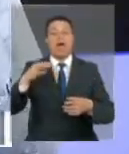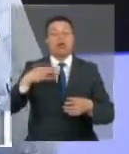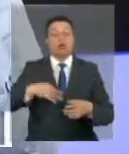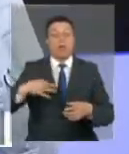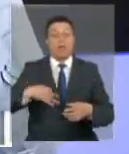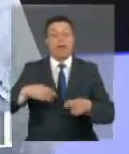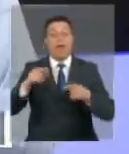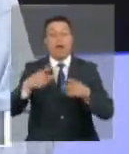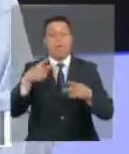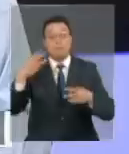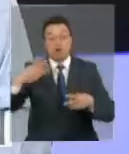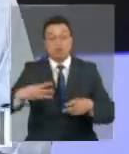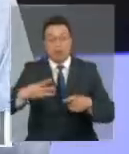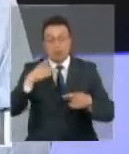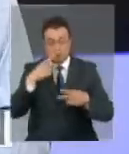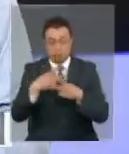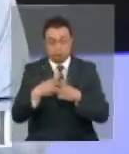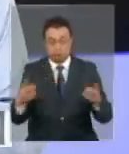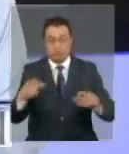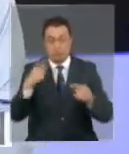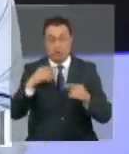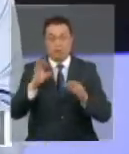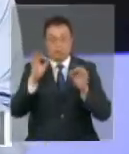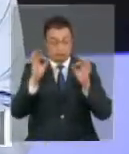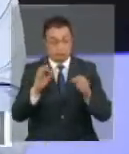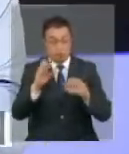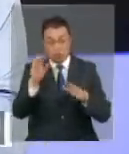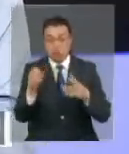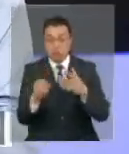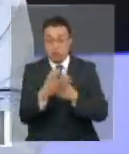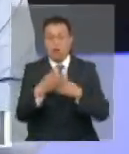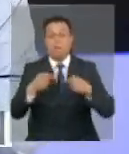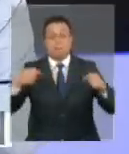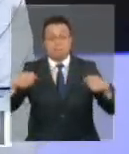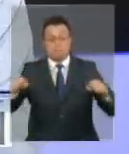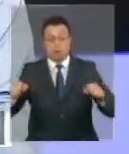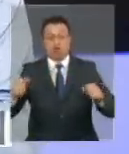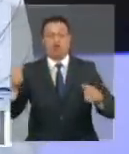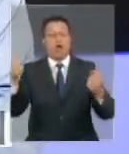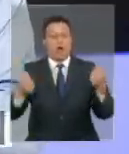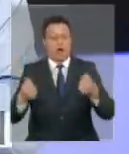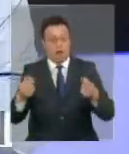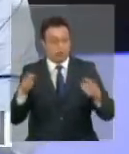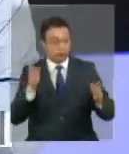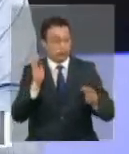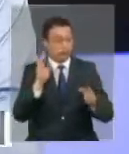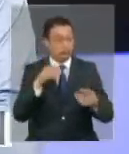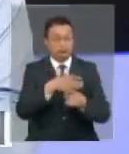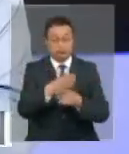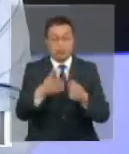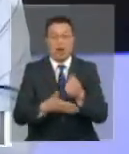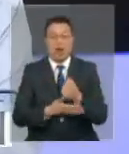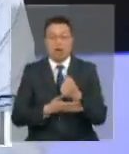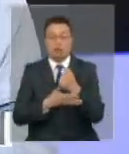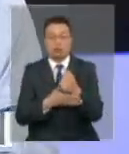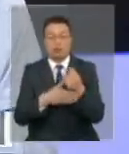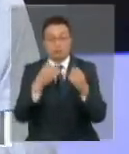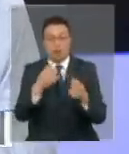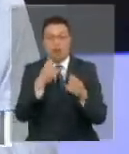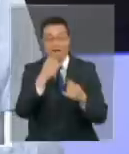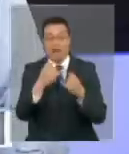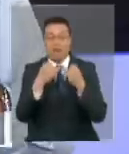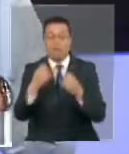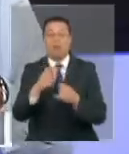un departamento de seguridad pública municipal que contemple, por cierto, nuevamente, motos, autos que vayan en colaboración, que le entreguen medios